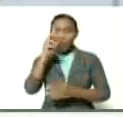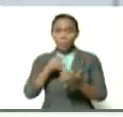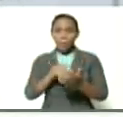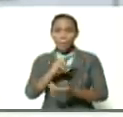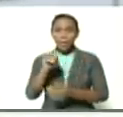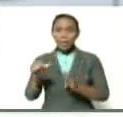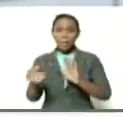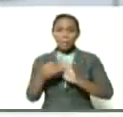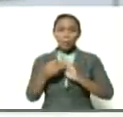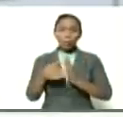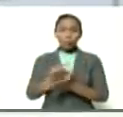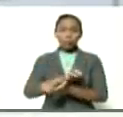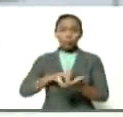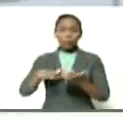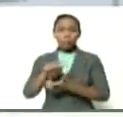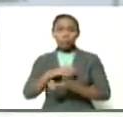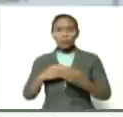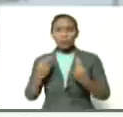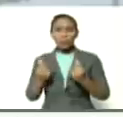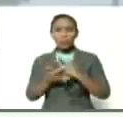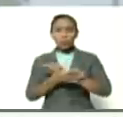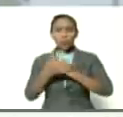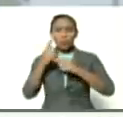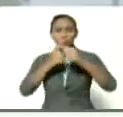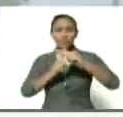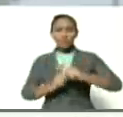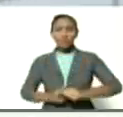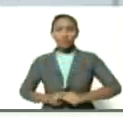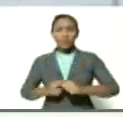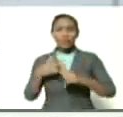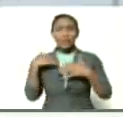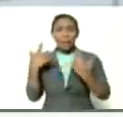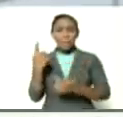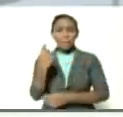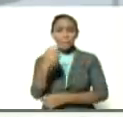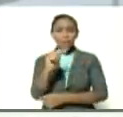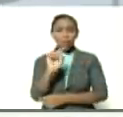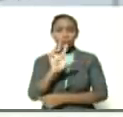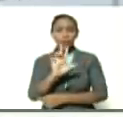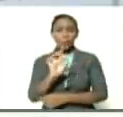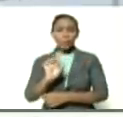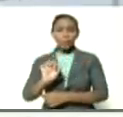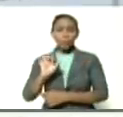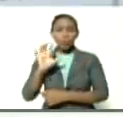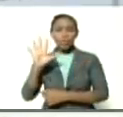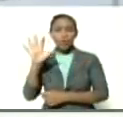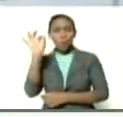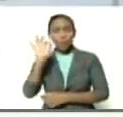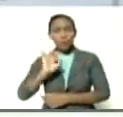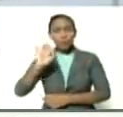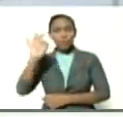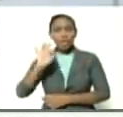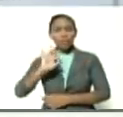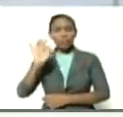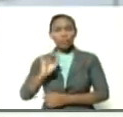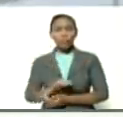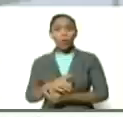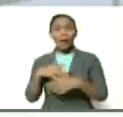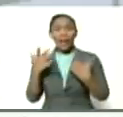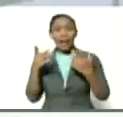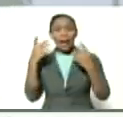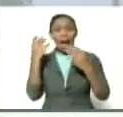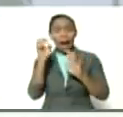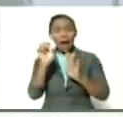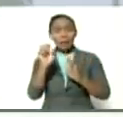2020 asoma números de una contracción de menos 3.5%. En las